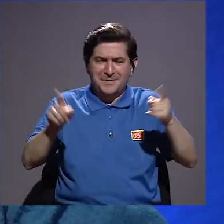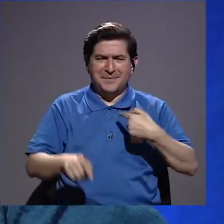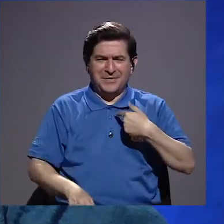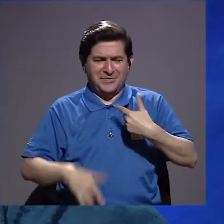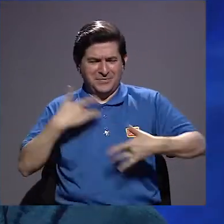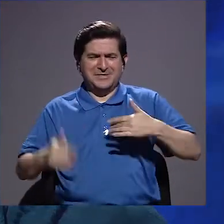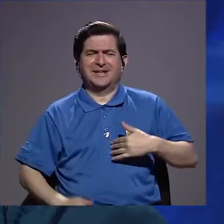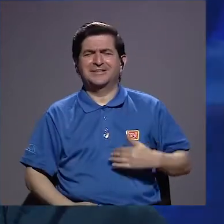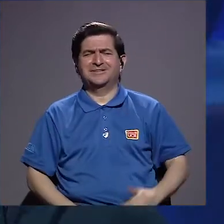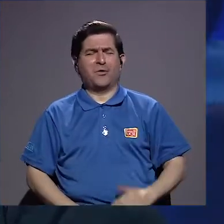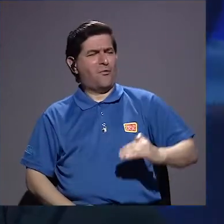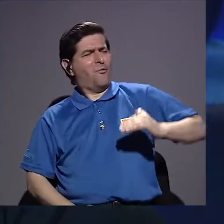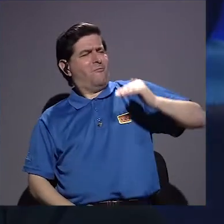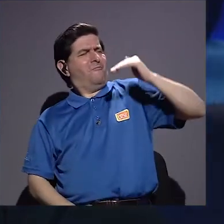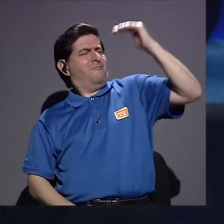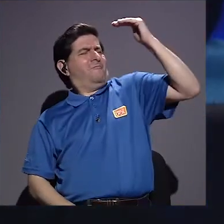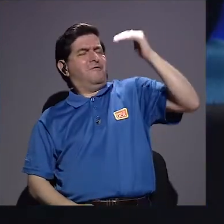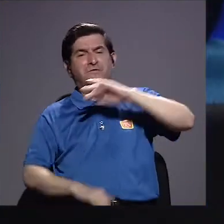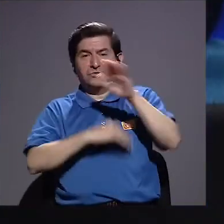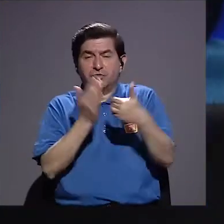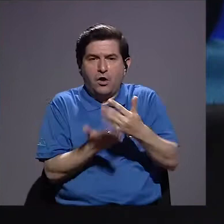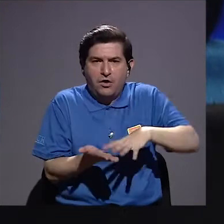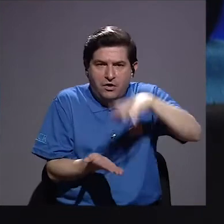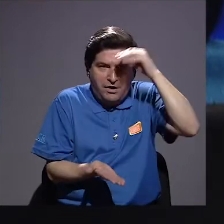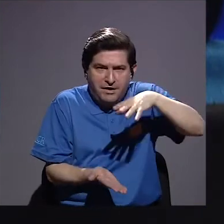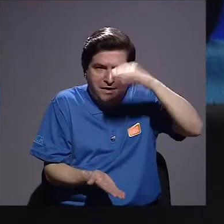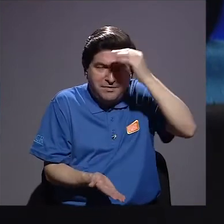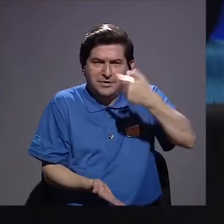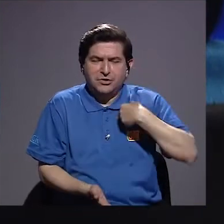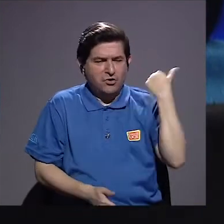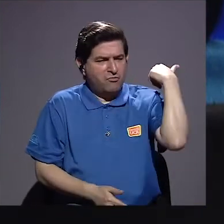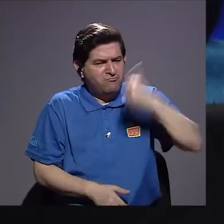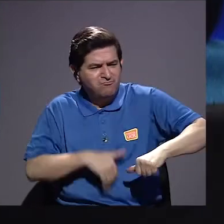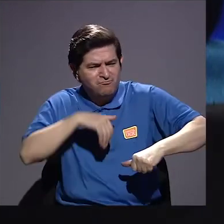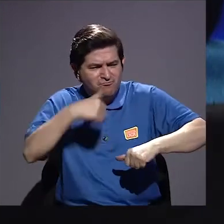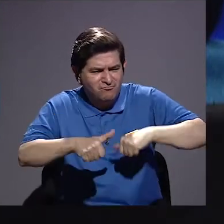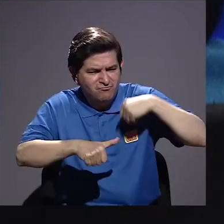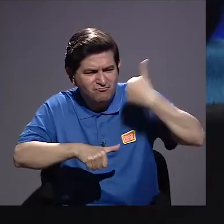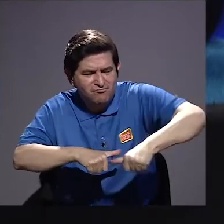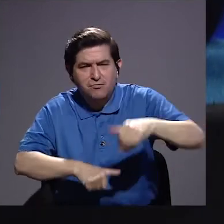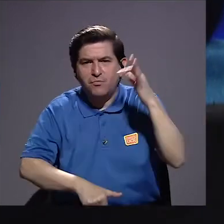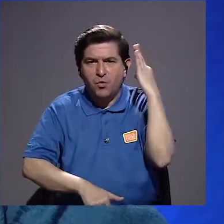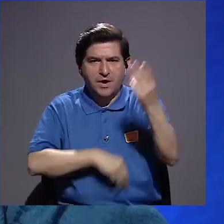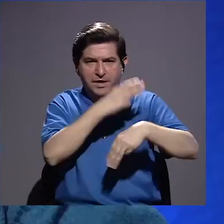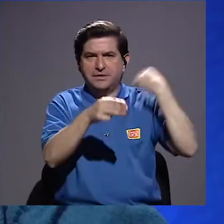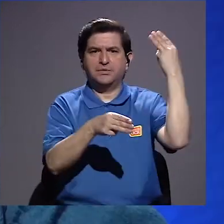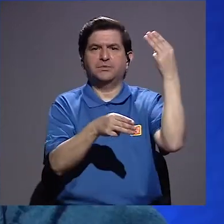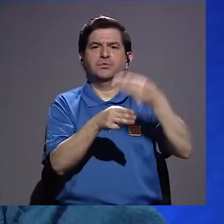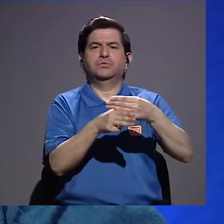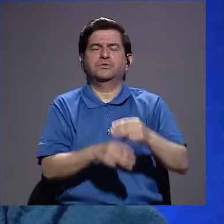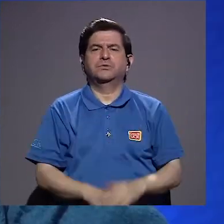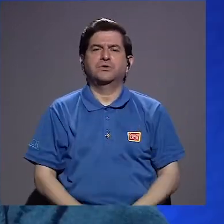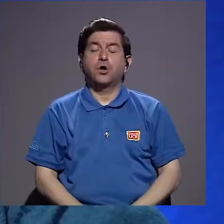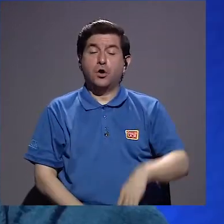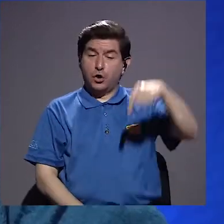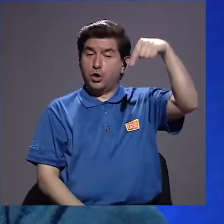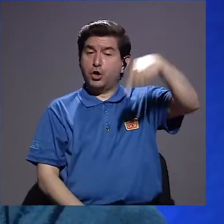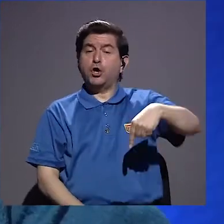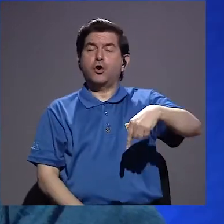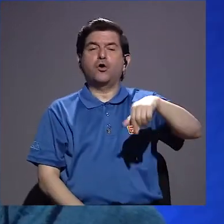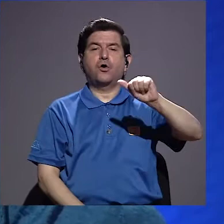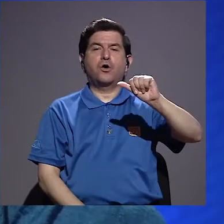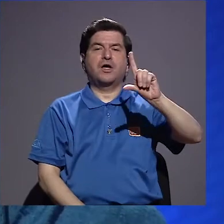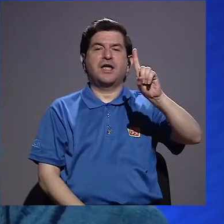de todo lo que he aprendido de las luchas de las mujeres del mundo. ¿Y quién es hoy Alda